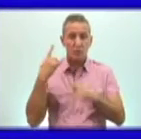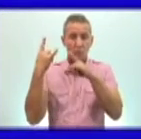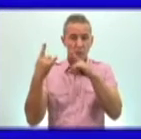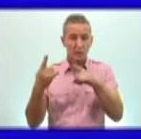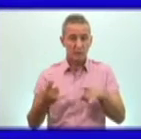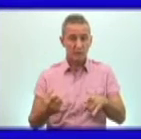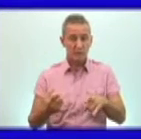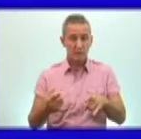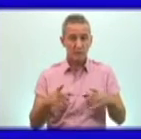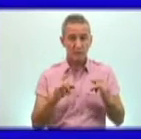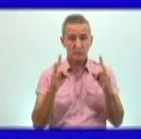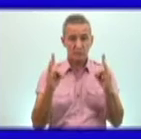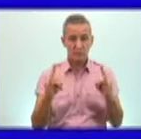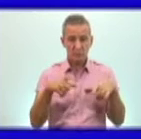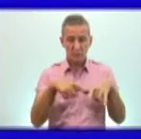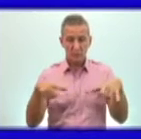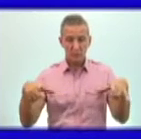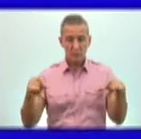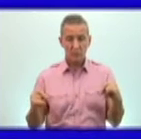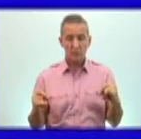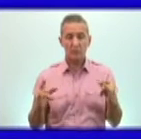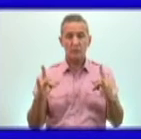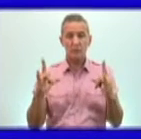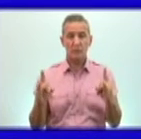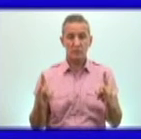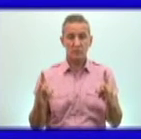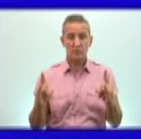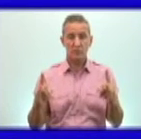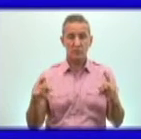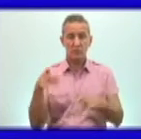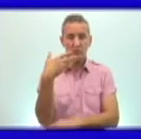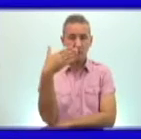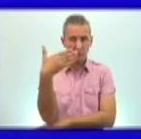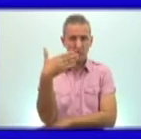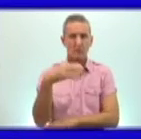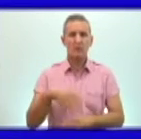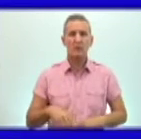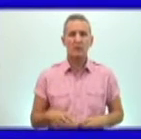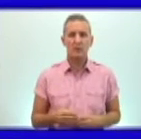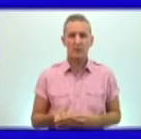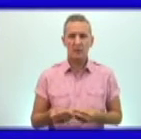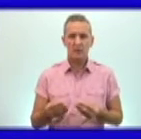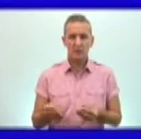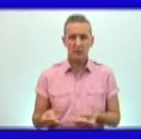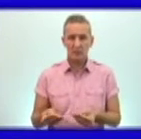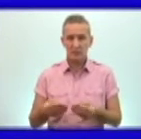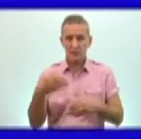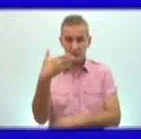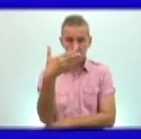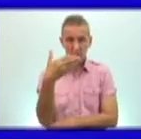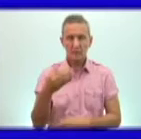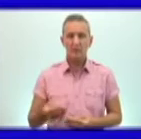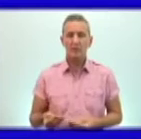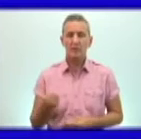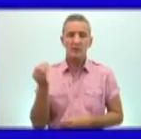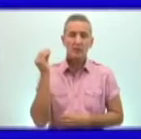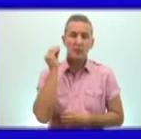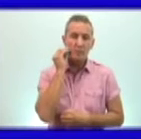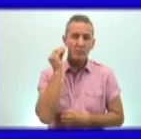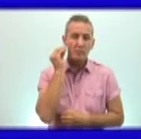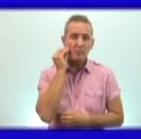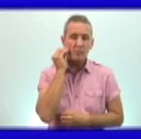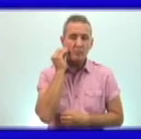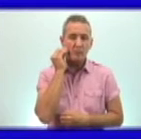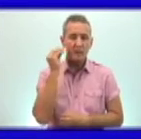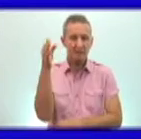su féretro o se envuelve su cuerpo en la bandera nacional. Y por eso besa la bandera. Es la pleitesía y el honor del